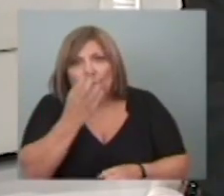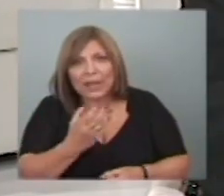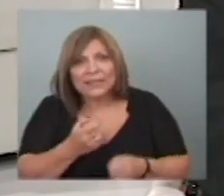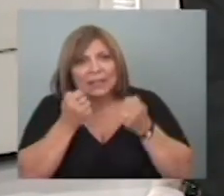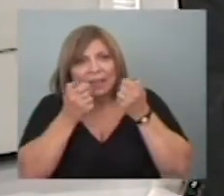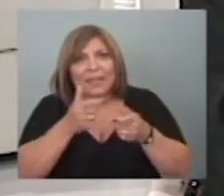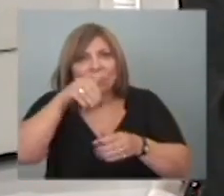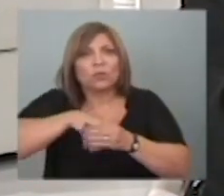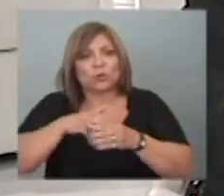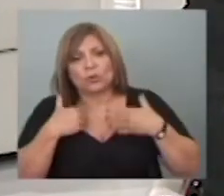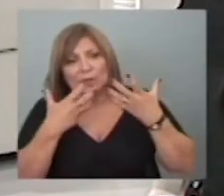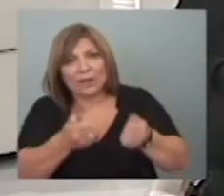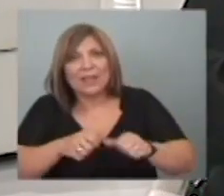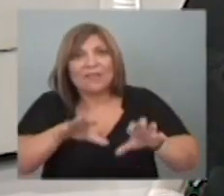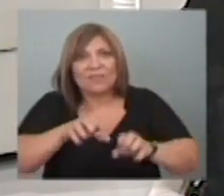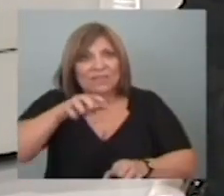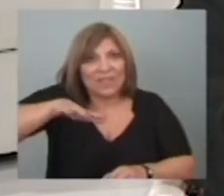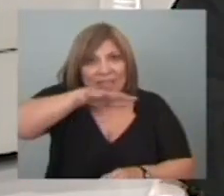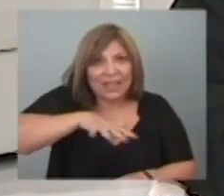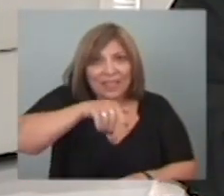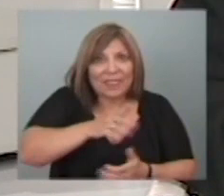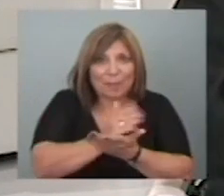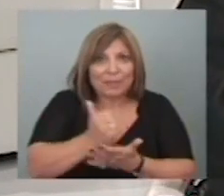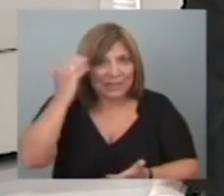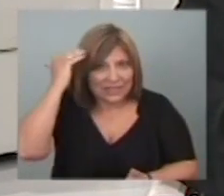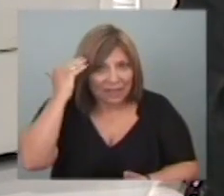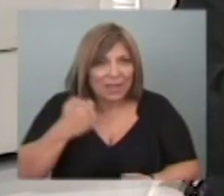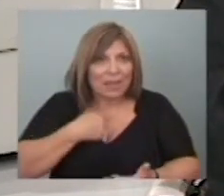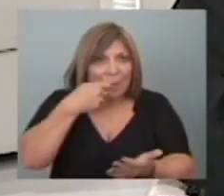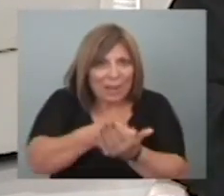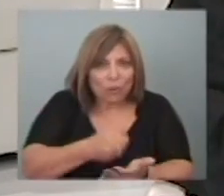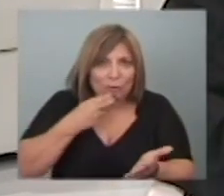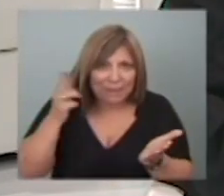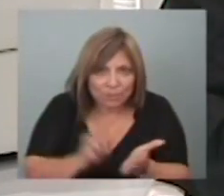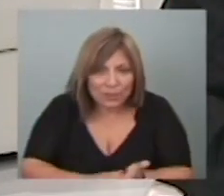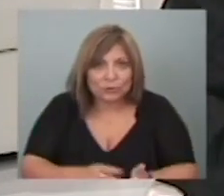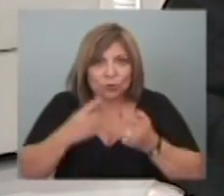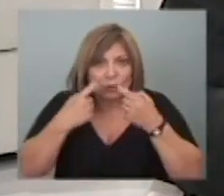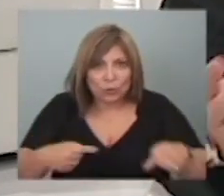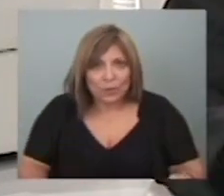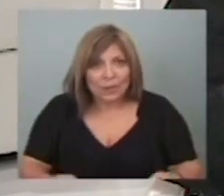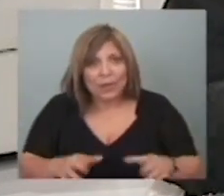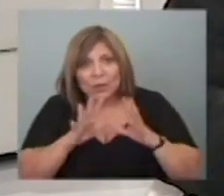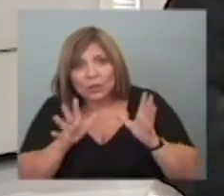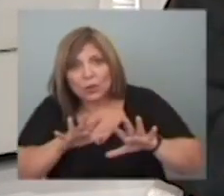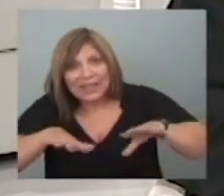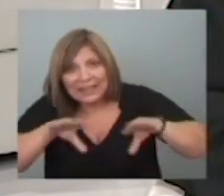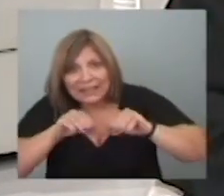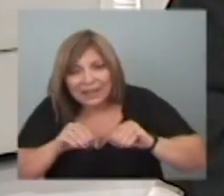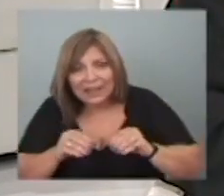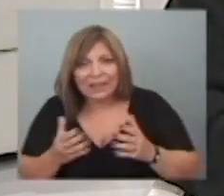20.000 personas que residen en el departamento, que viven en el departamento, que pagan sus impuestos, ¿no? Con toda la territorialidad del